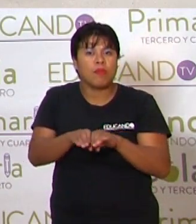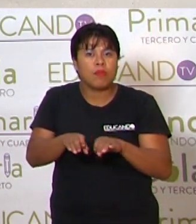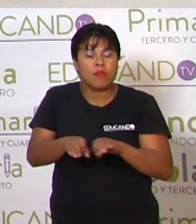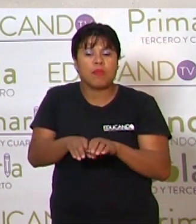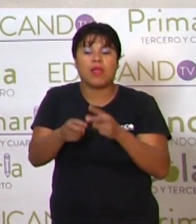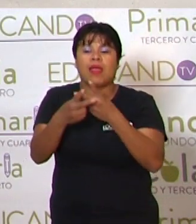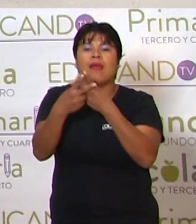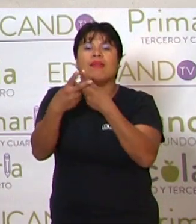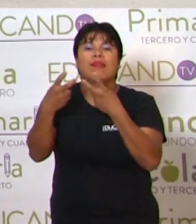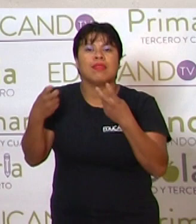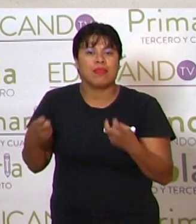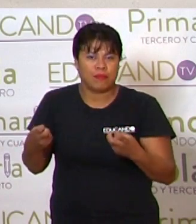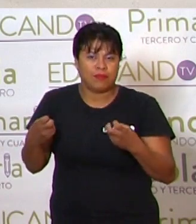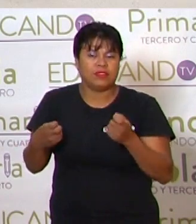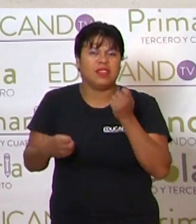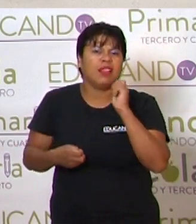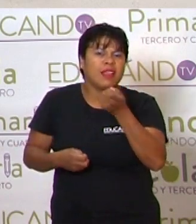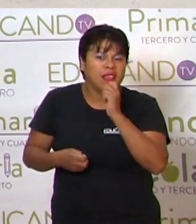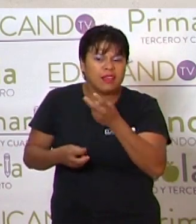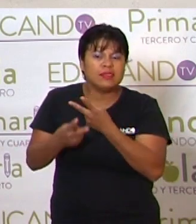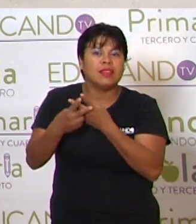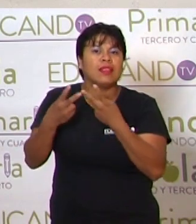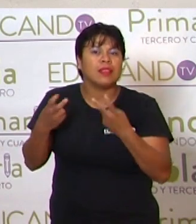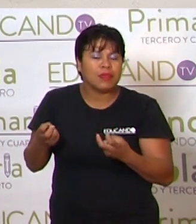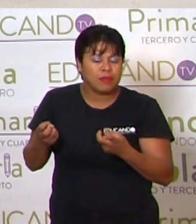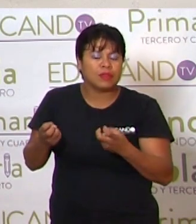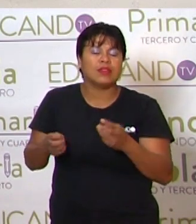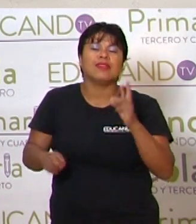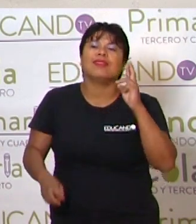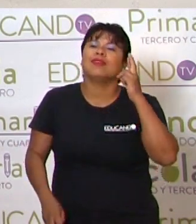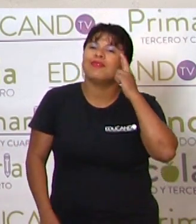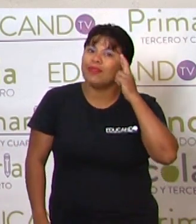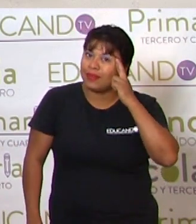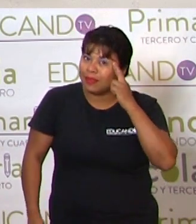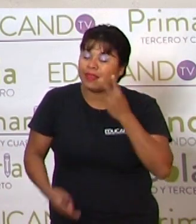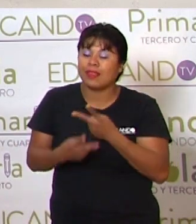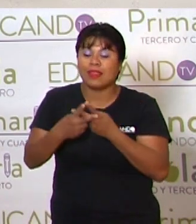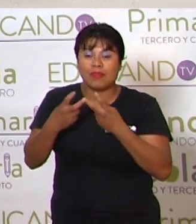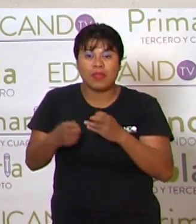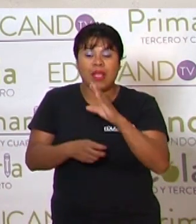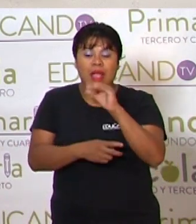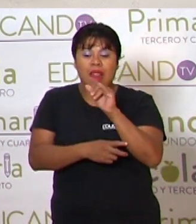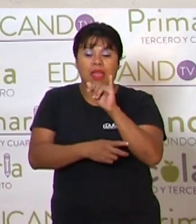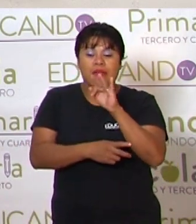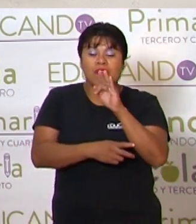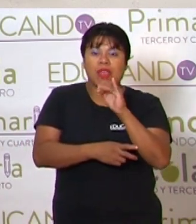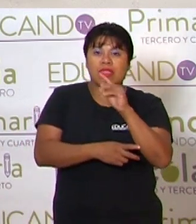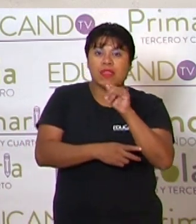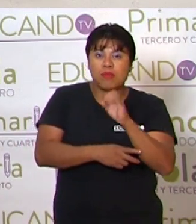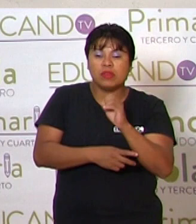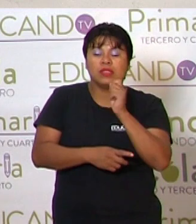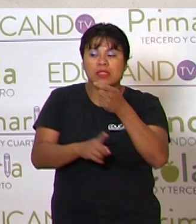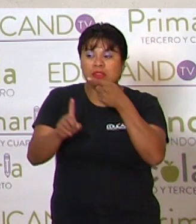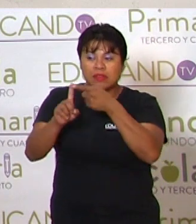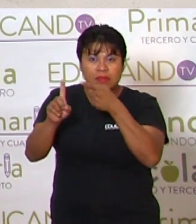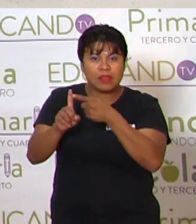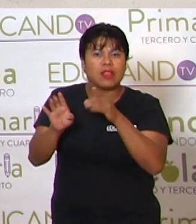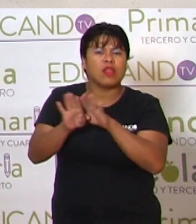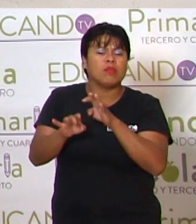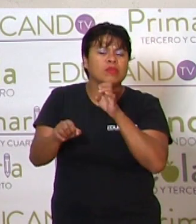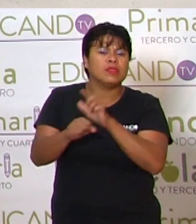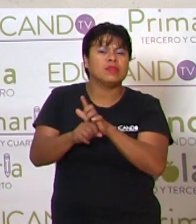como adjetivos. ¿Qué son los adjetivos? ¿Te recuerdas los adjetivos calificativos que van a